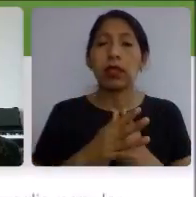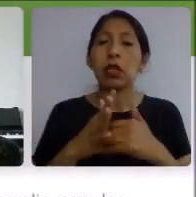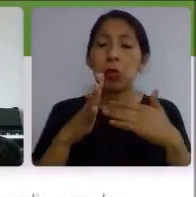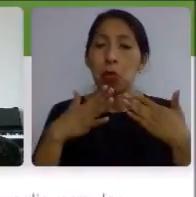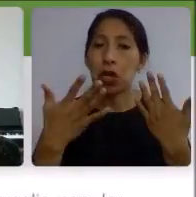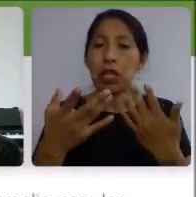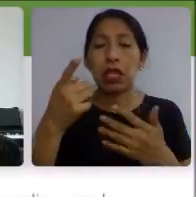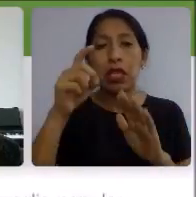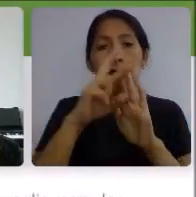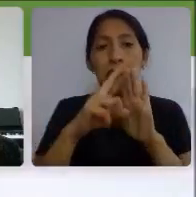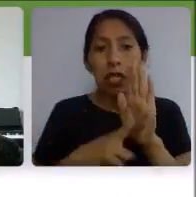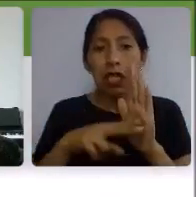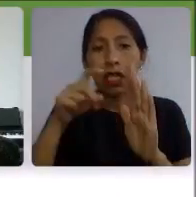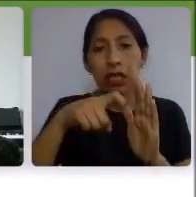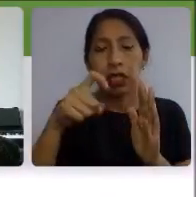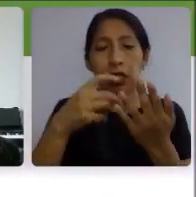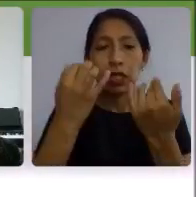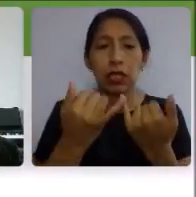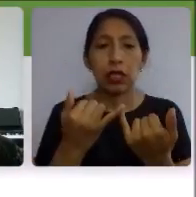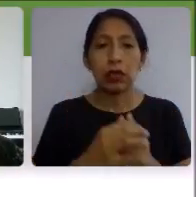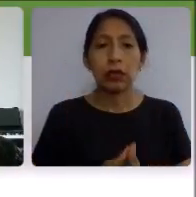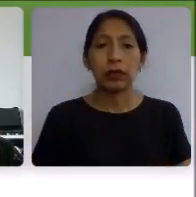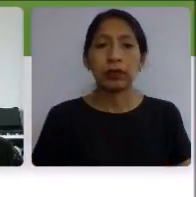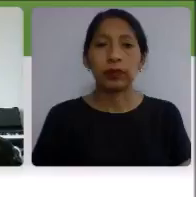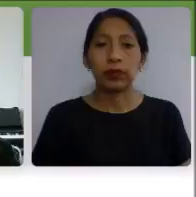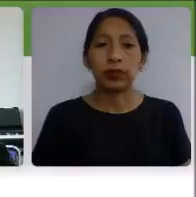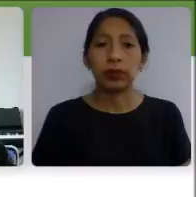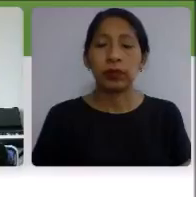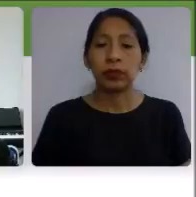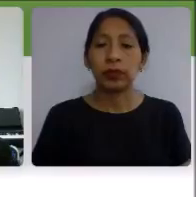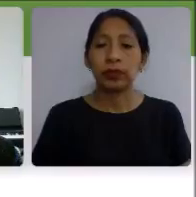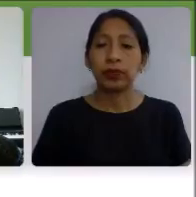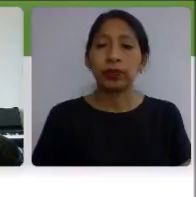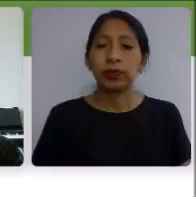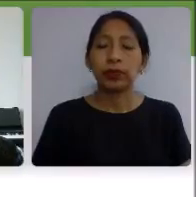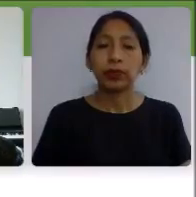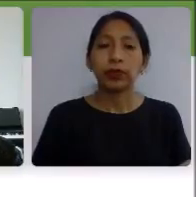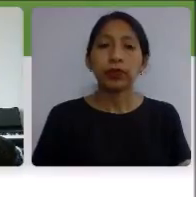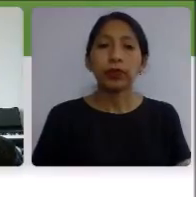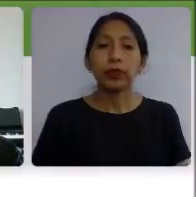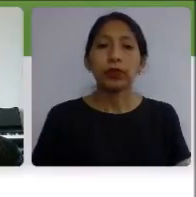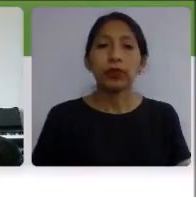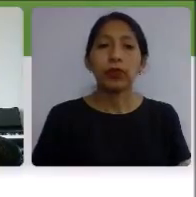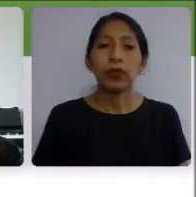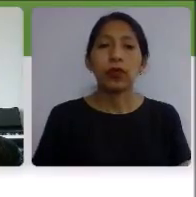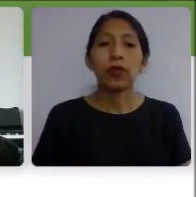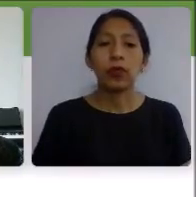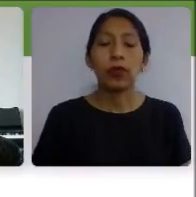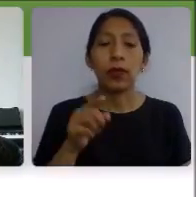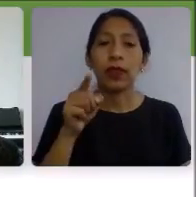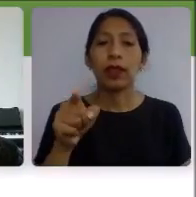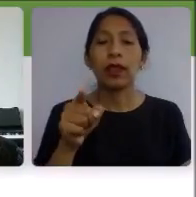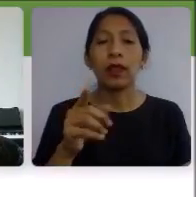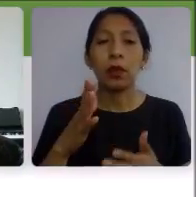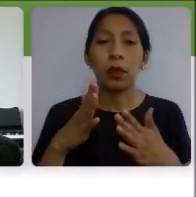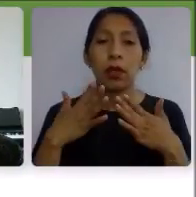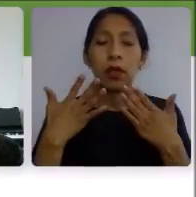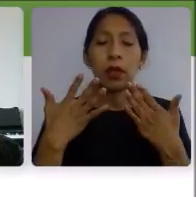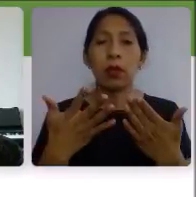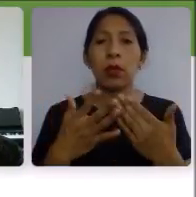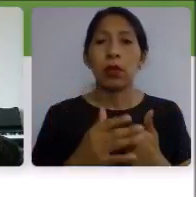mercado. Ahora sí, pasamos con los datos levantados en este estudio que se ha realizado hace unos